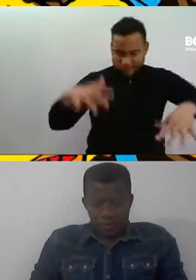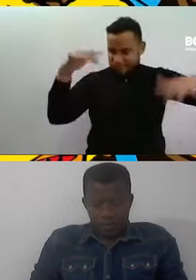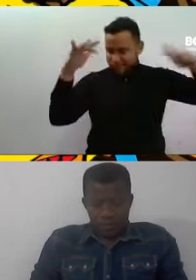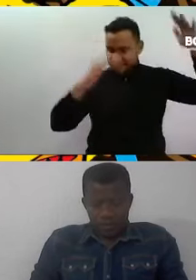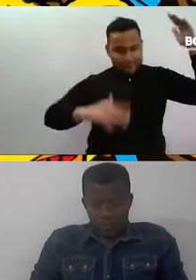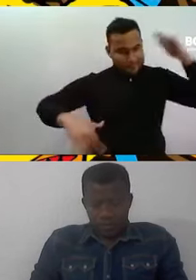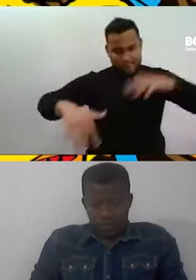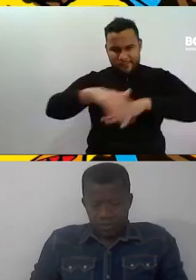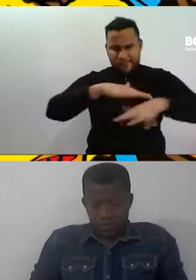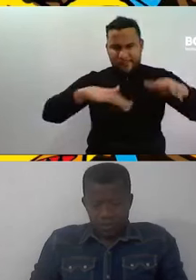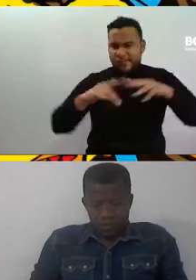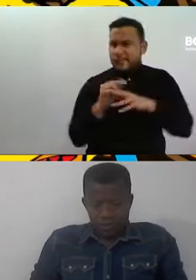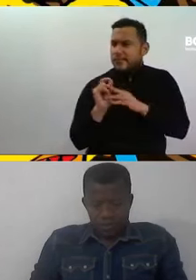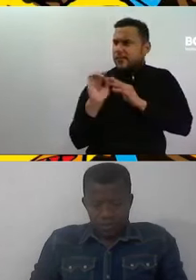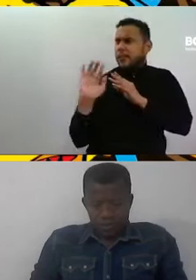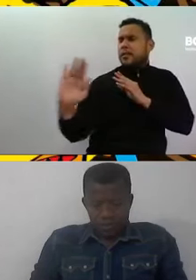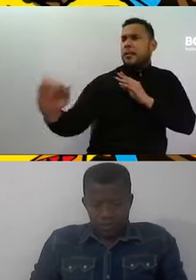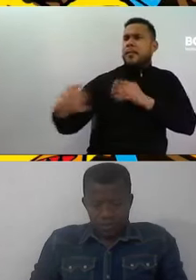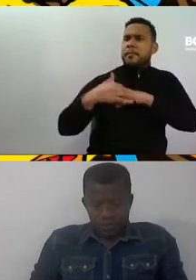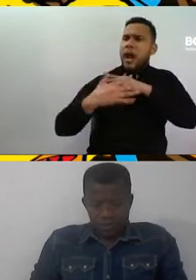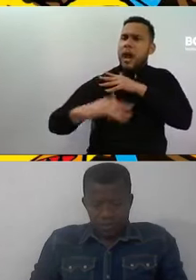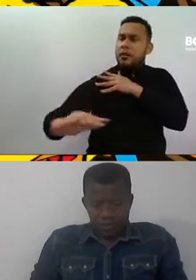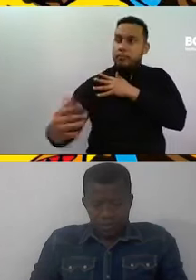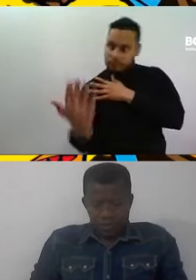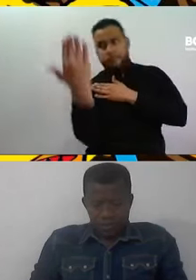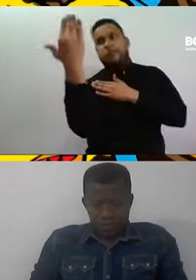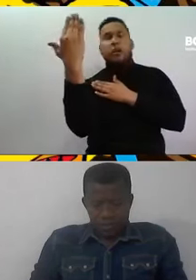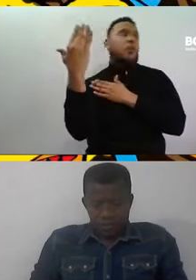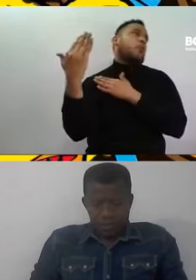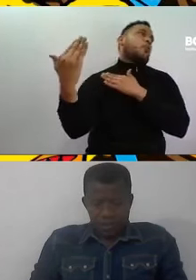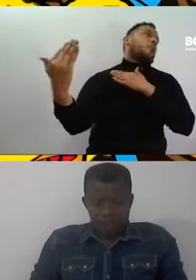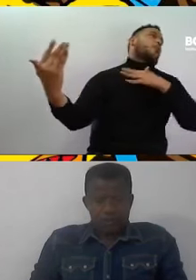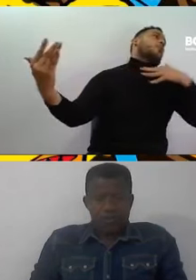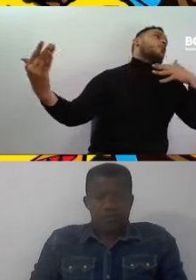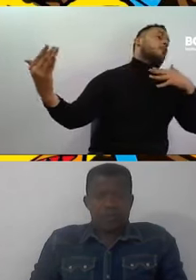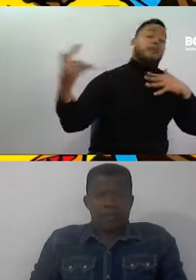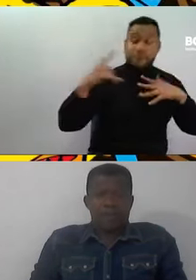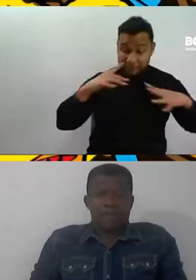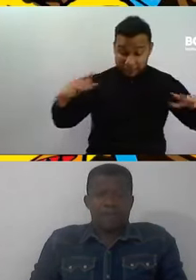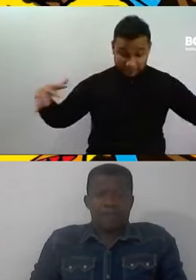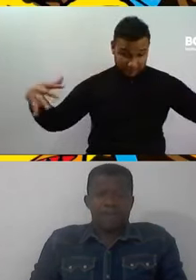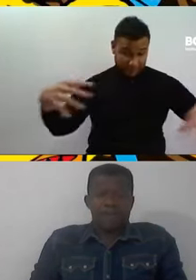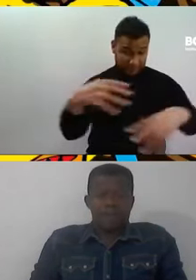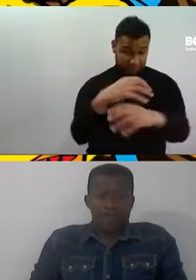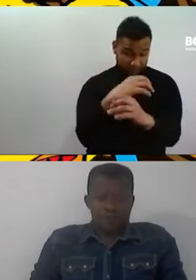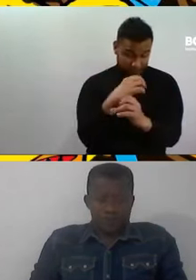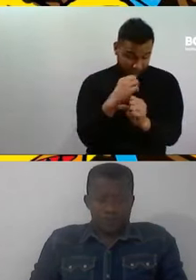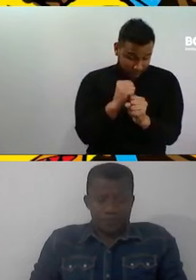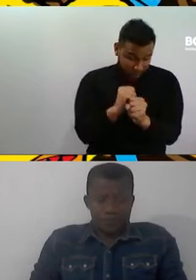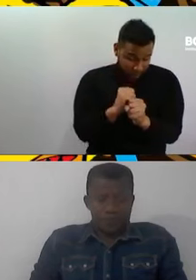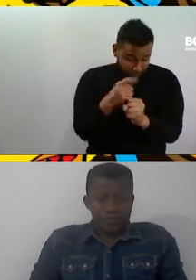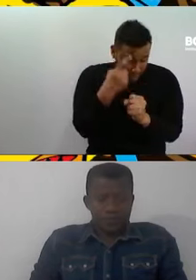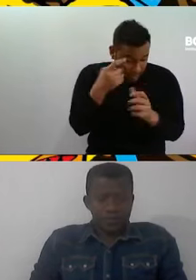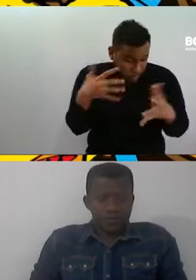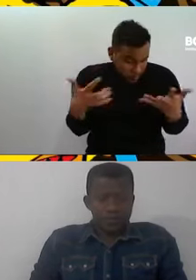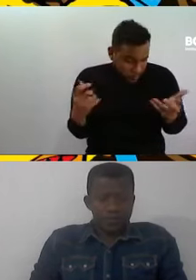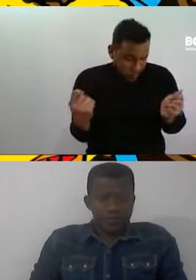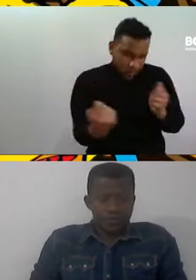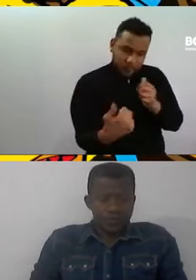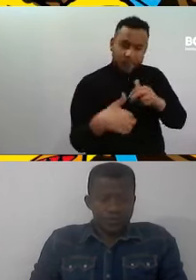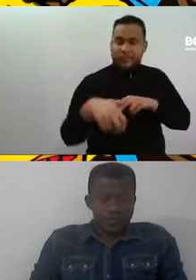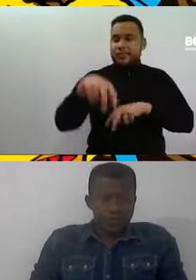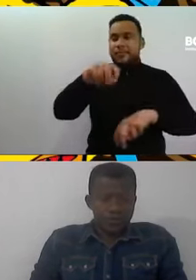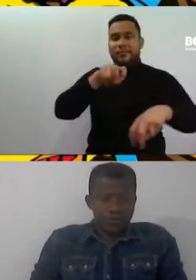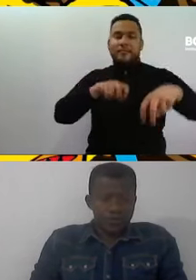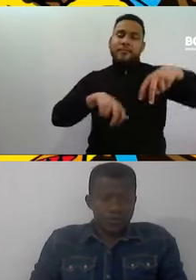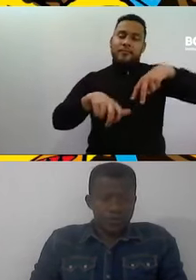las murallas frente al mar. El son de la noche negra empieza a caminar. Se elevan las